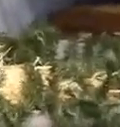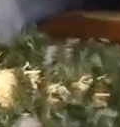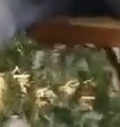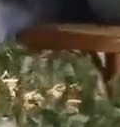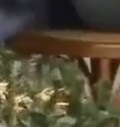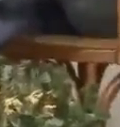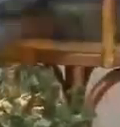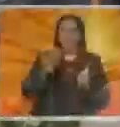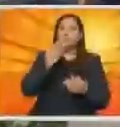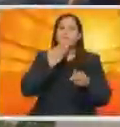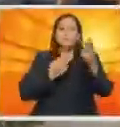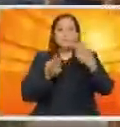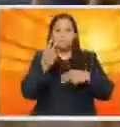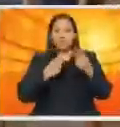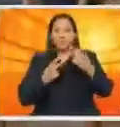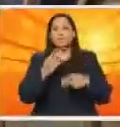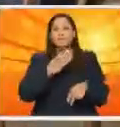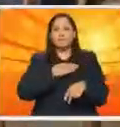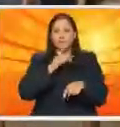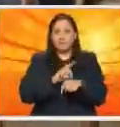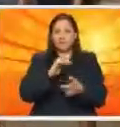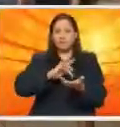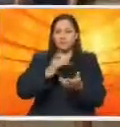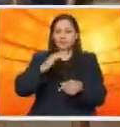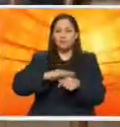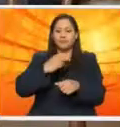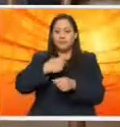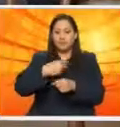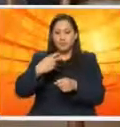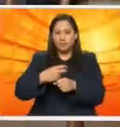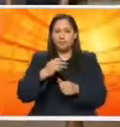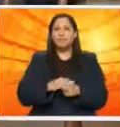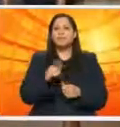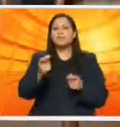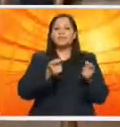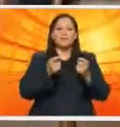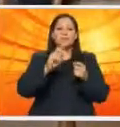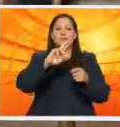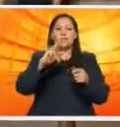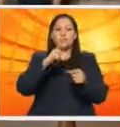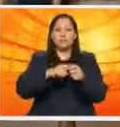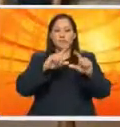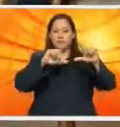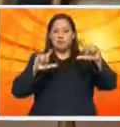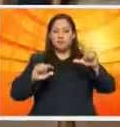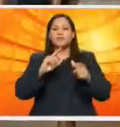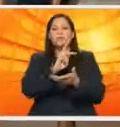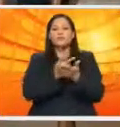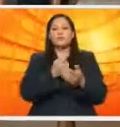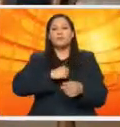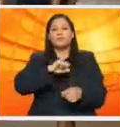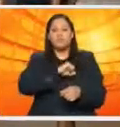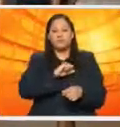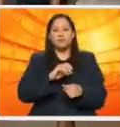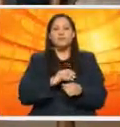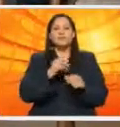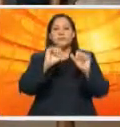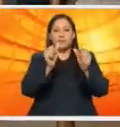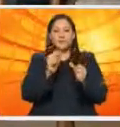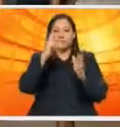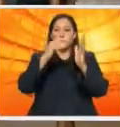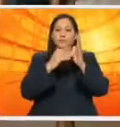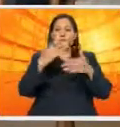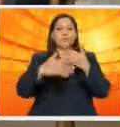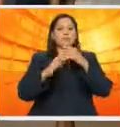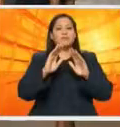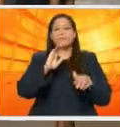Maestro Antonio Talavera, ¿cómo está? Bienvenido. Hola, buenos días. Buen día. Por la invitación. ¿Coordinador regional? Sí. Exacto, del Sí, programa Saludarte. Así es. 2015, ya se nos fue,